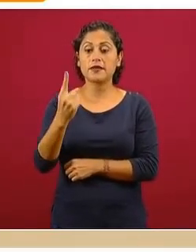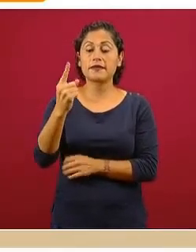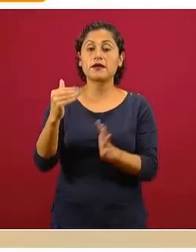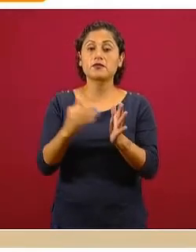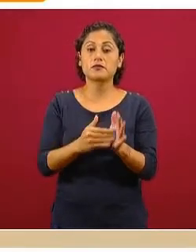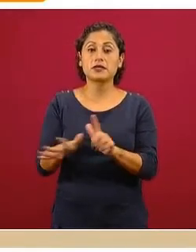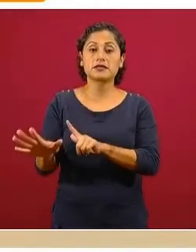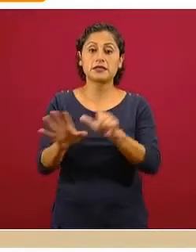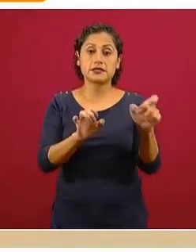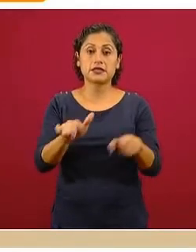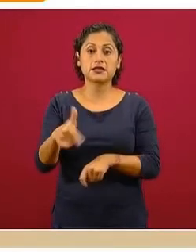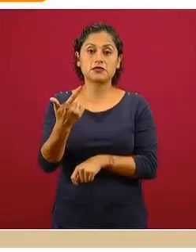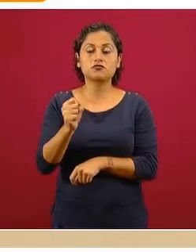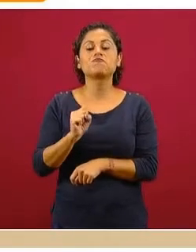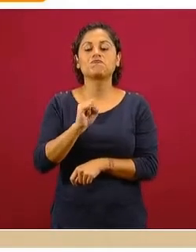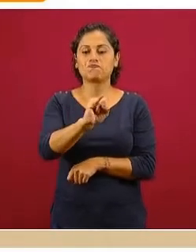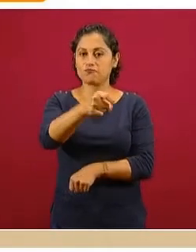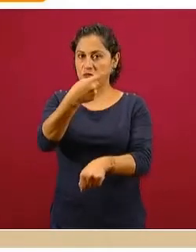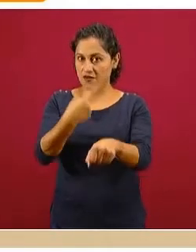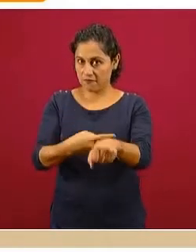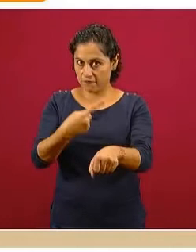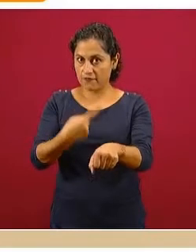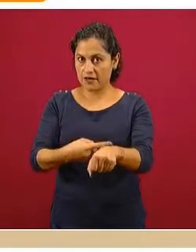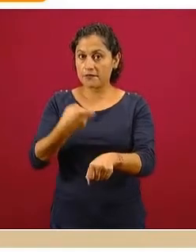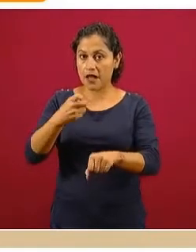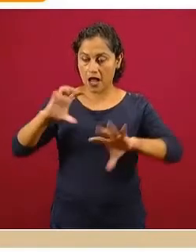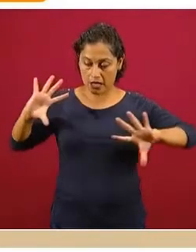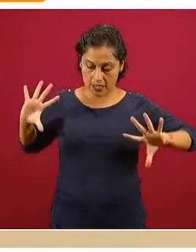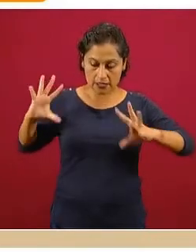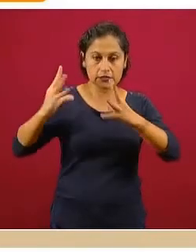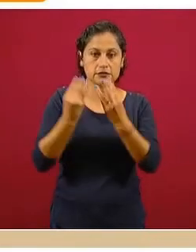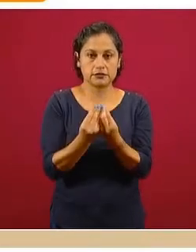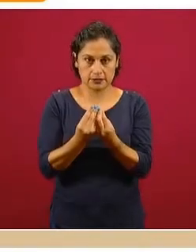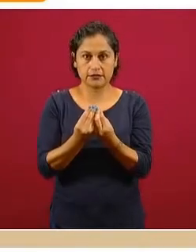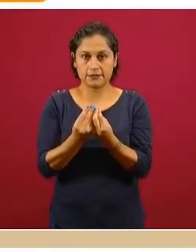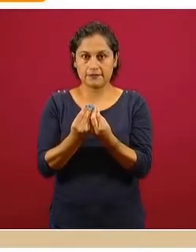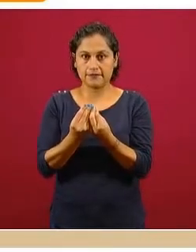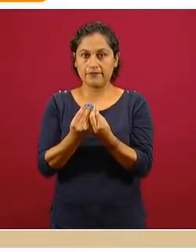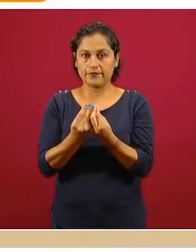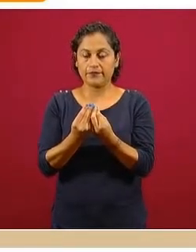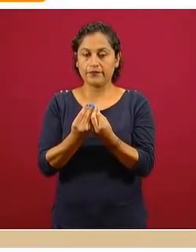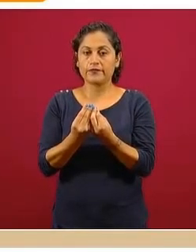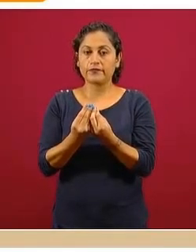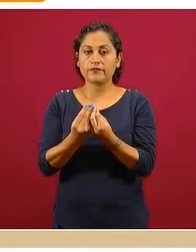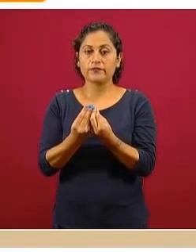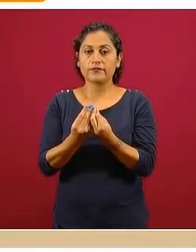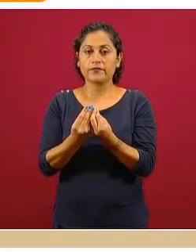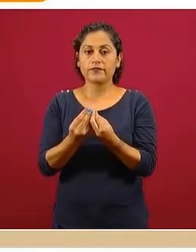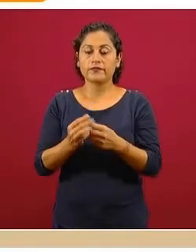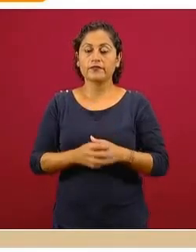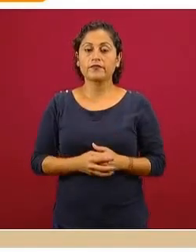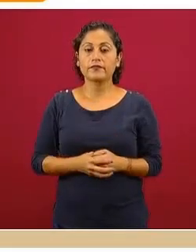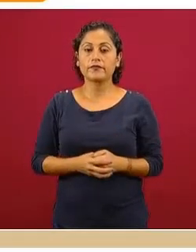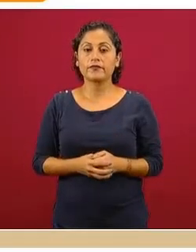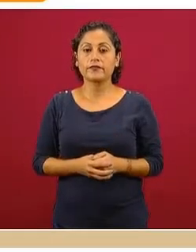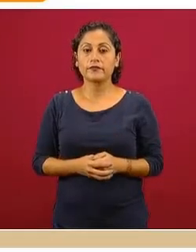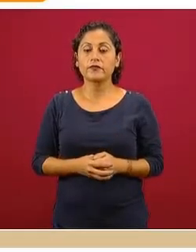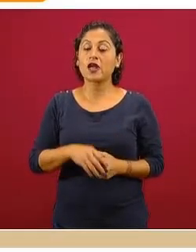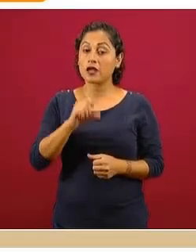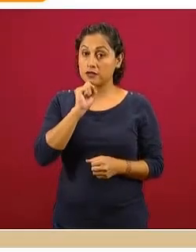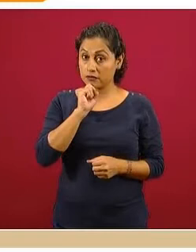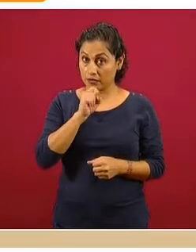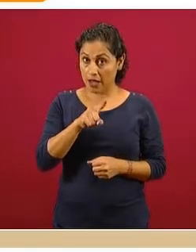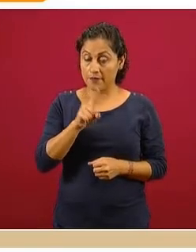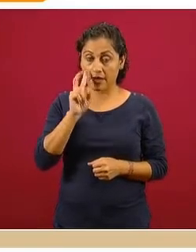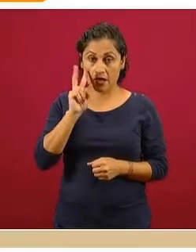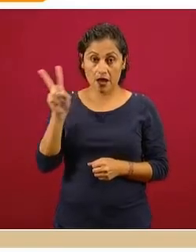591.712 fueron confirmadas, son nuestros casos acumulados de COVID-19 hasta el momento, encontrando también dentro